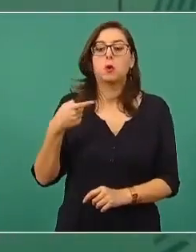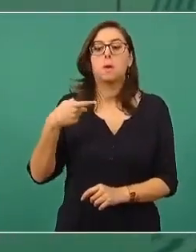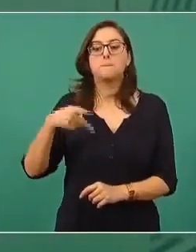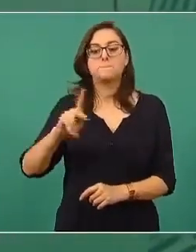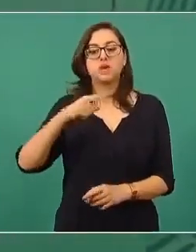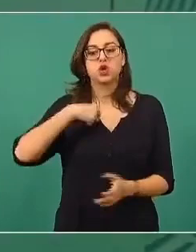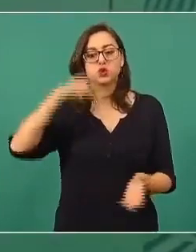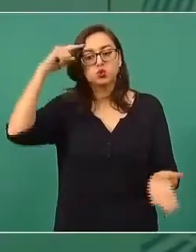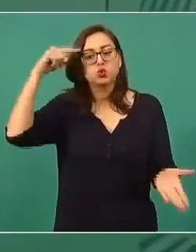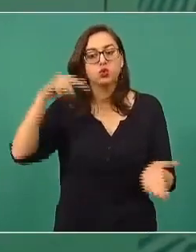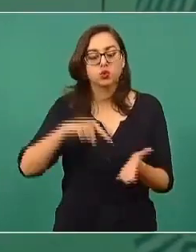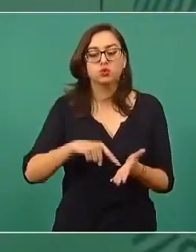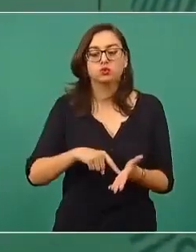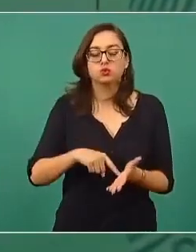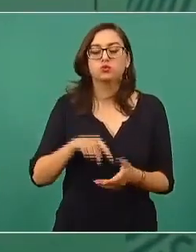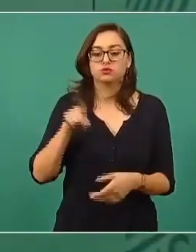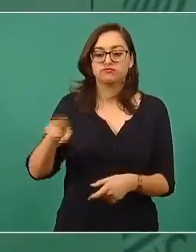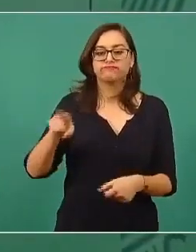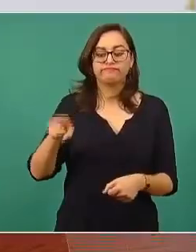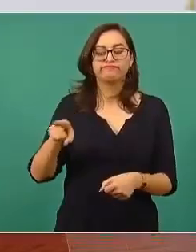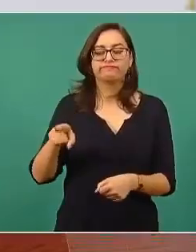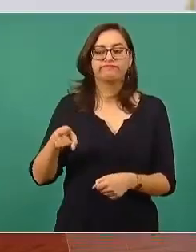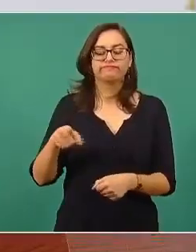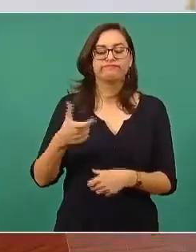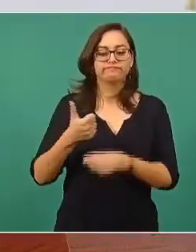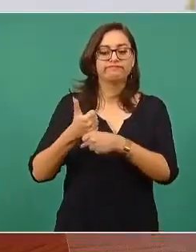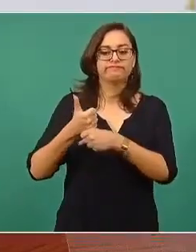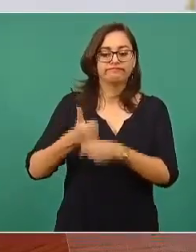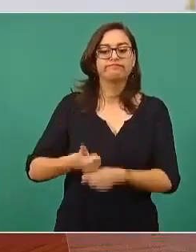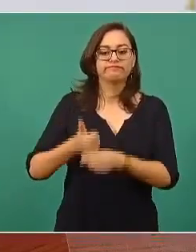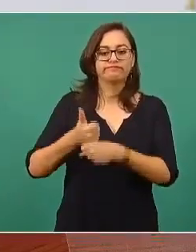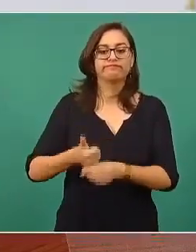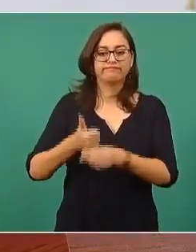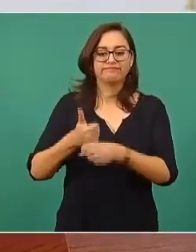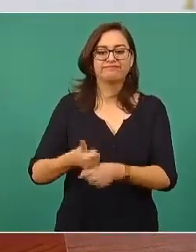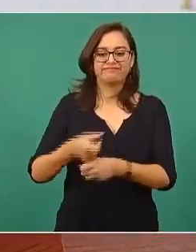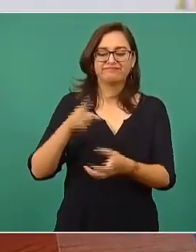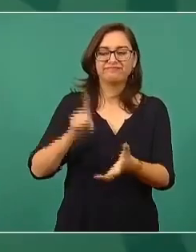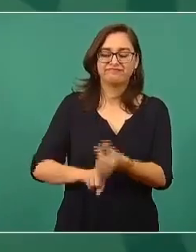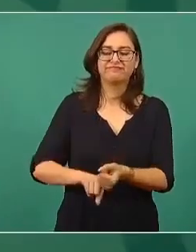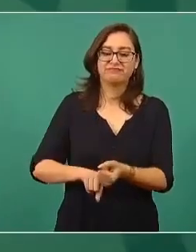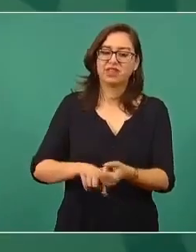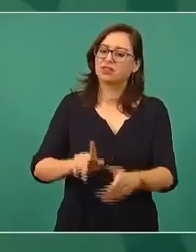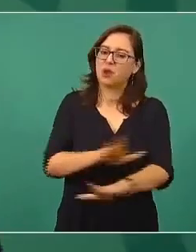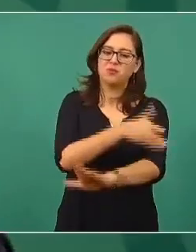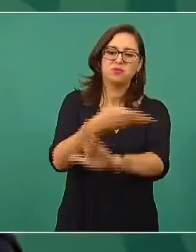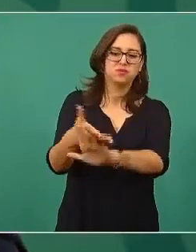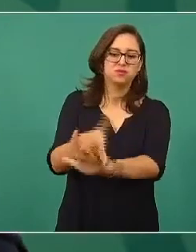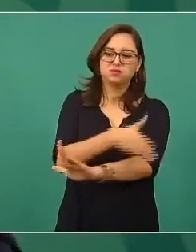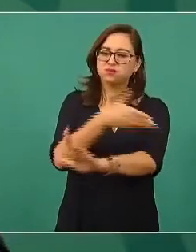que está padeciendo de una guerra sucia,